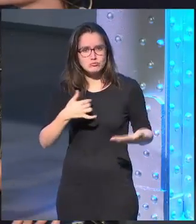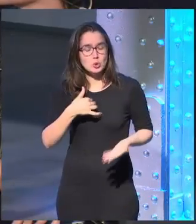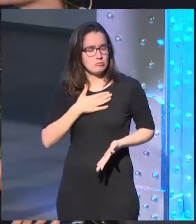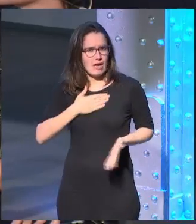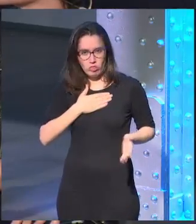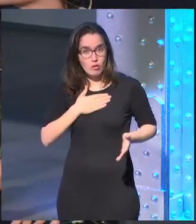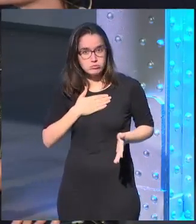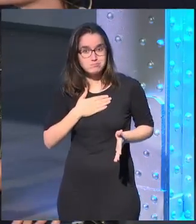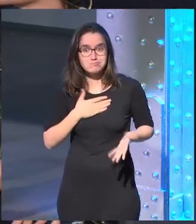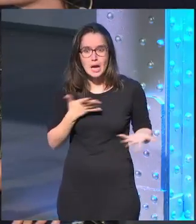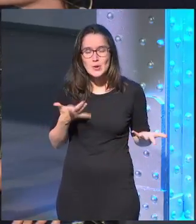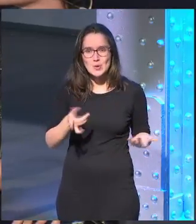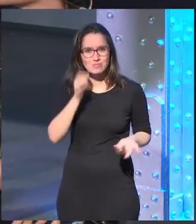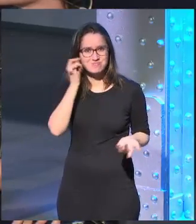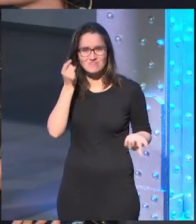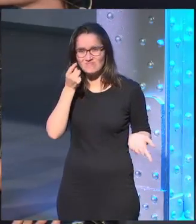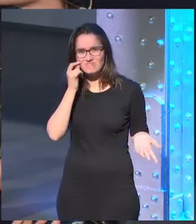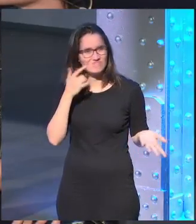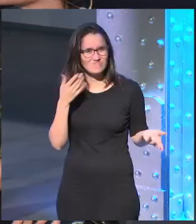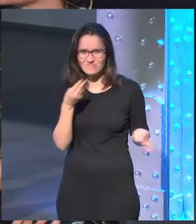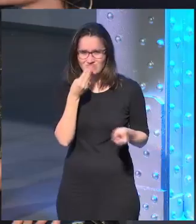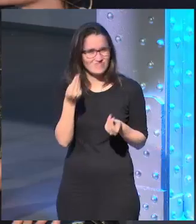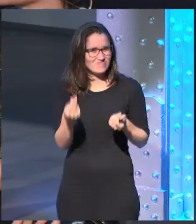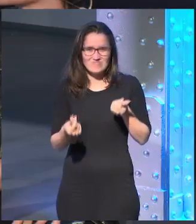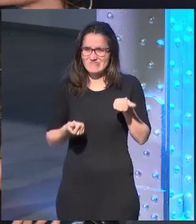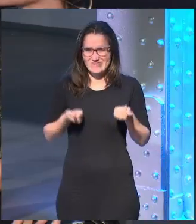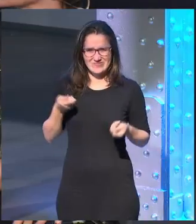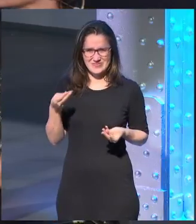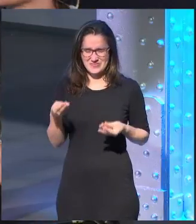encantado, ¿no? Pero rápidamente me di cuenta que